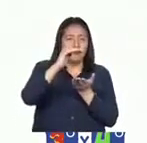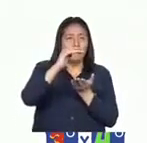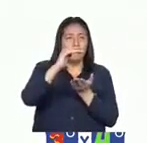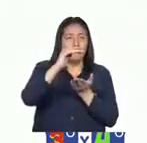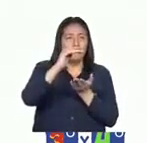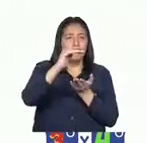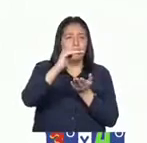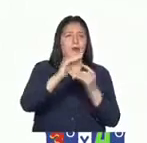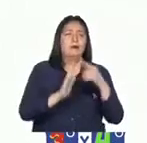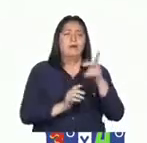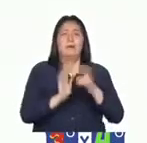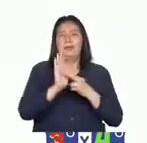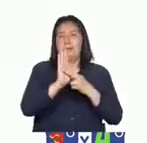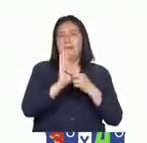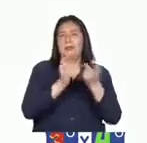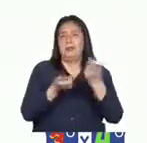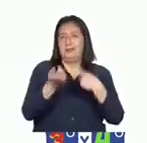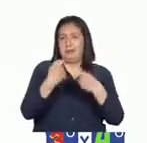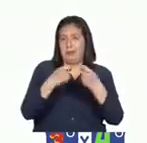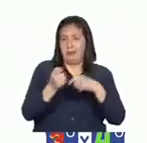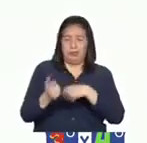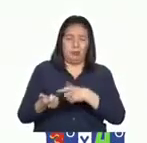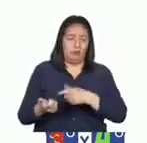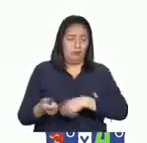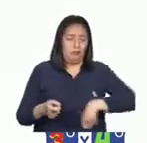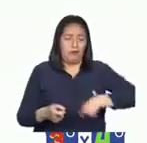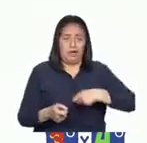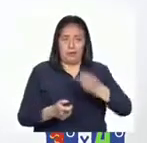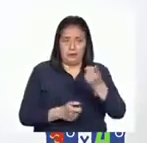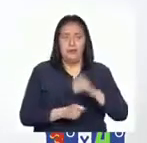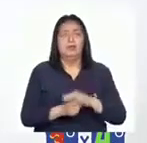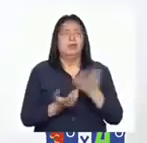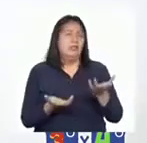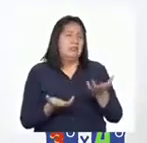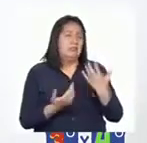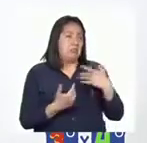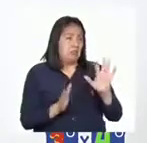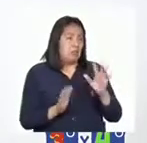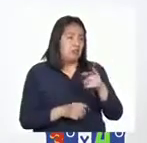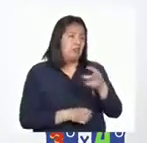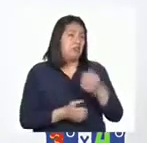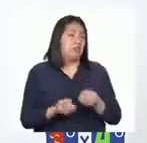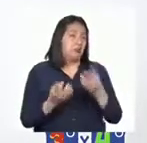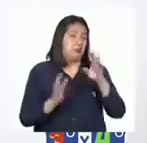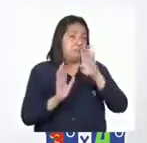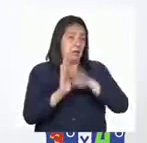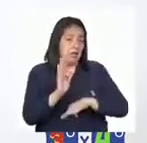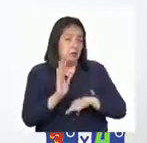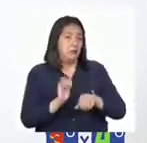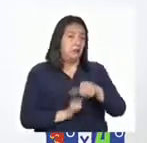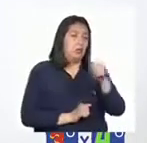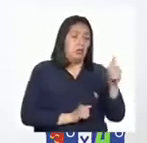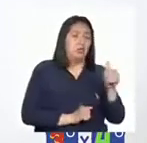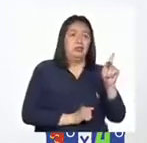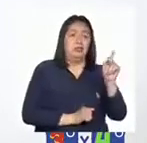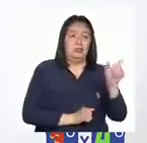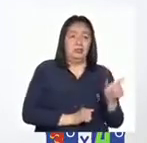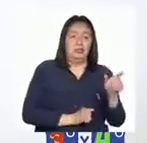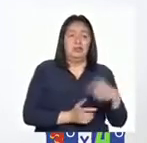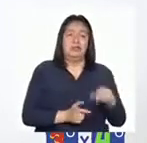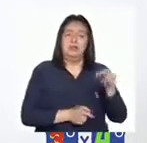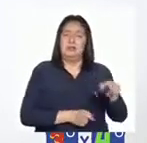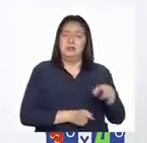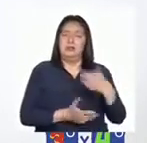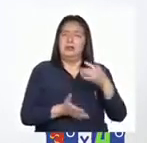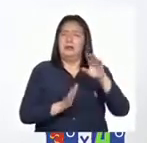más pequeña para representar la cantidad de fajas que vendió Sisa, ya que esta cantidad era menor que la de Quilla. Como esta